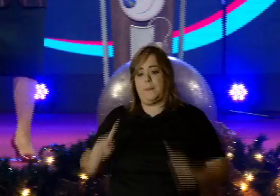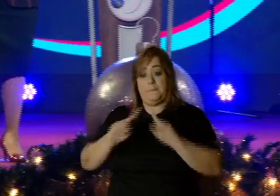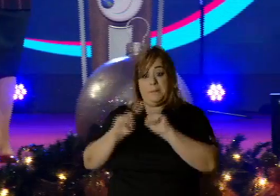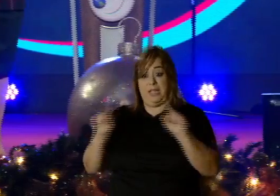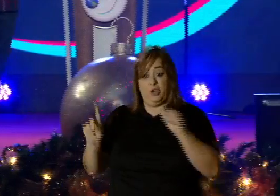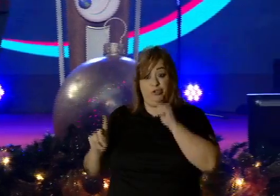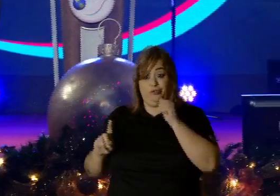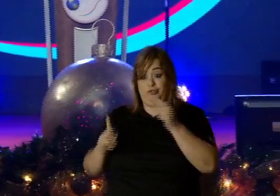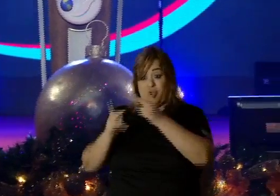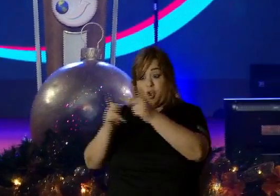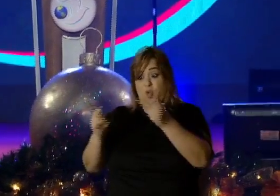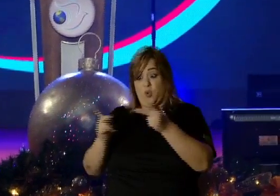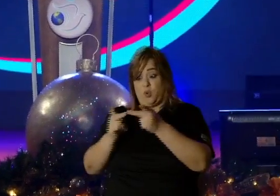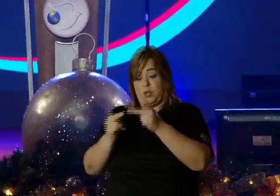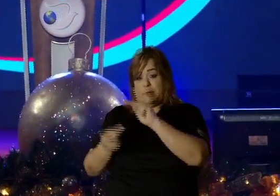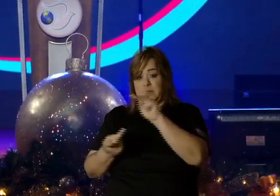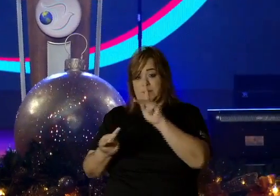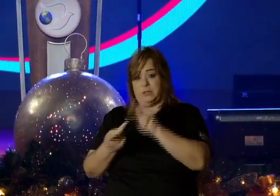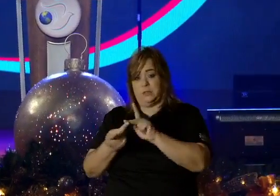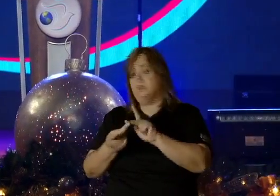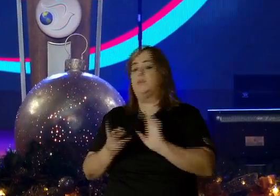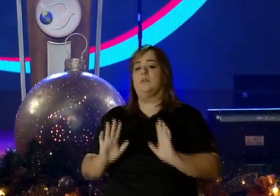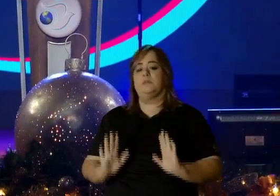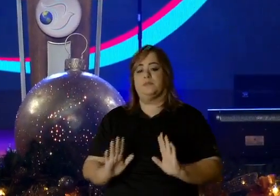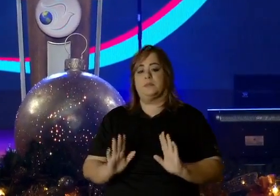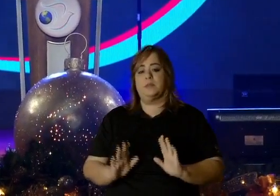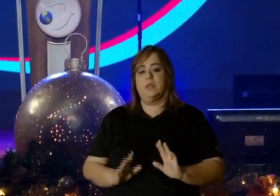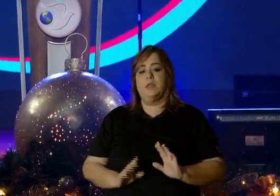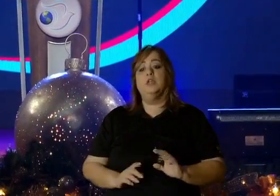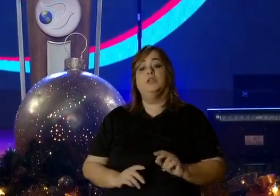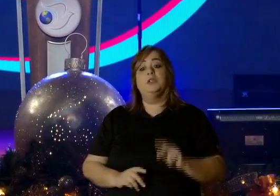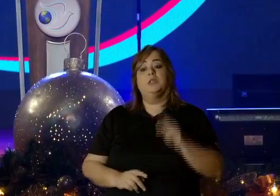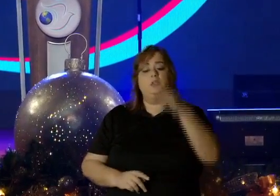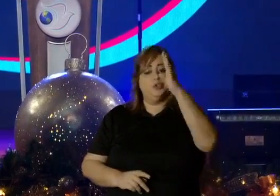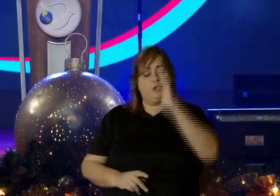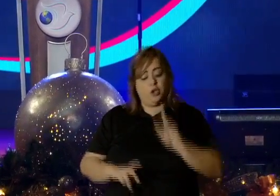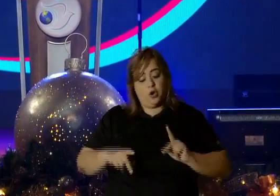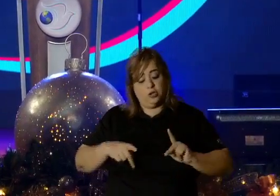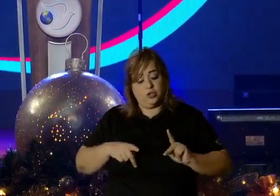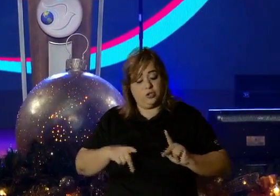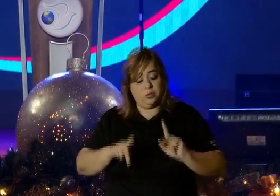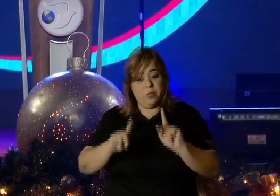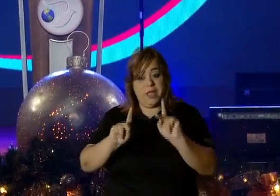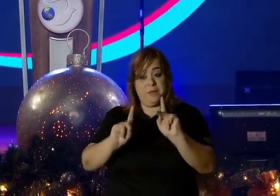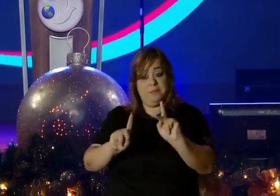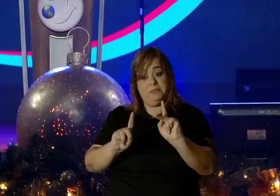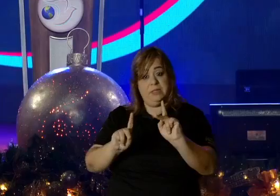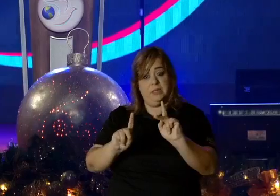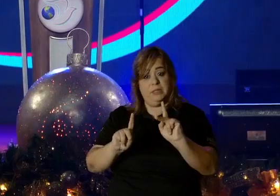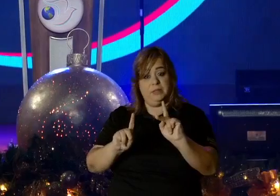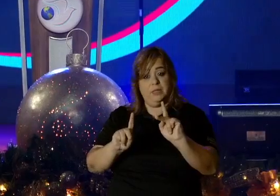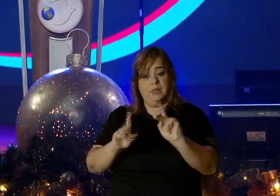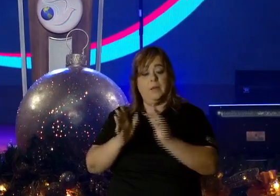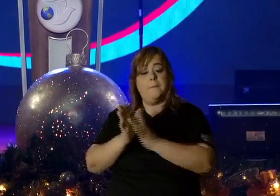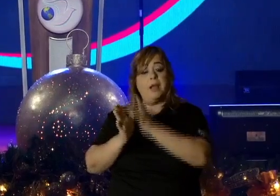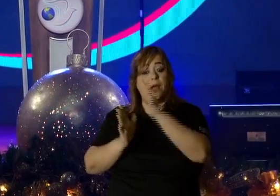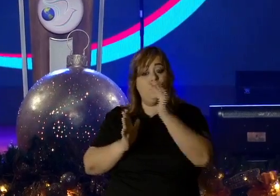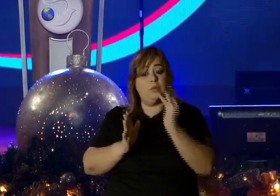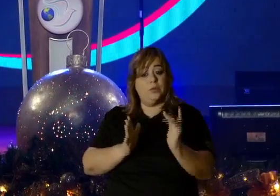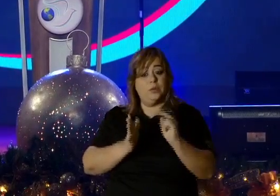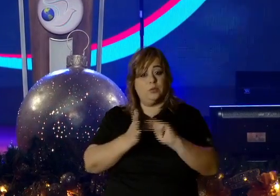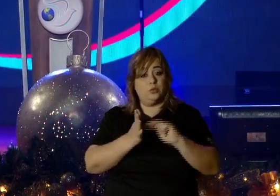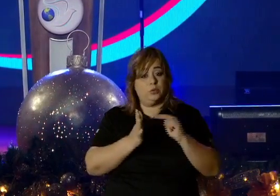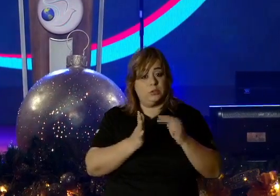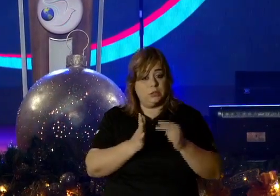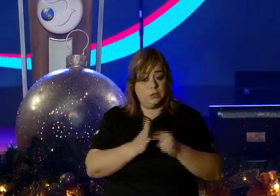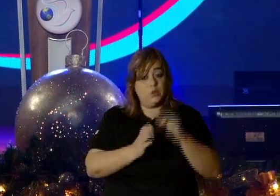perfecto? Escucha esto. Hay cosas que Dios las va a permitir para él alcanzar otras y el glorificarse y el propósito de